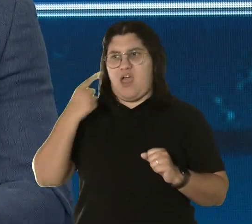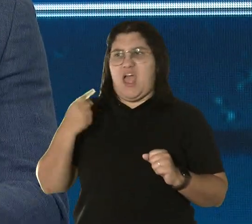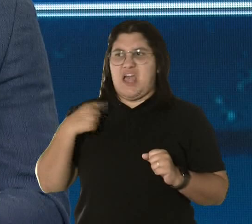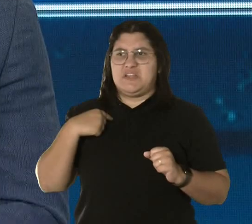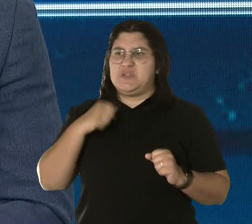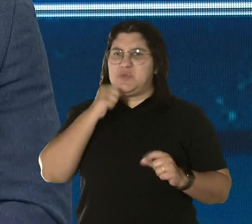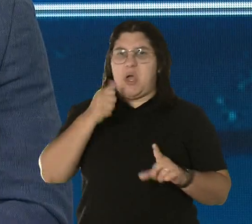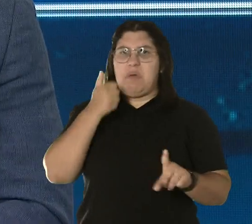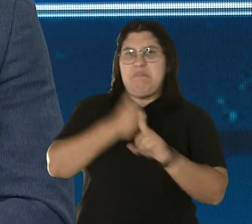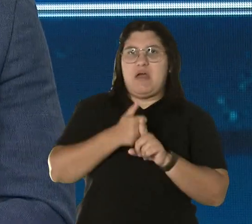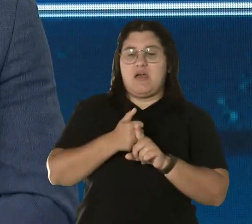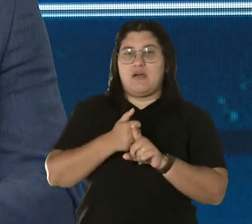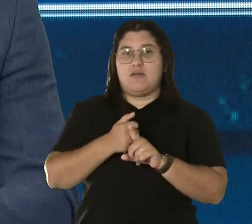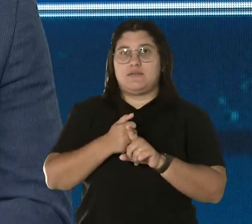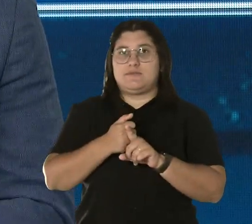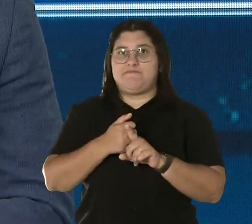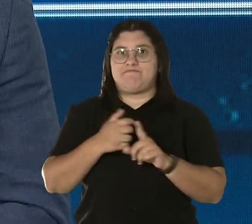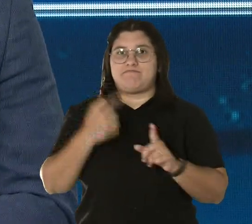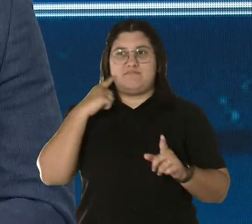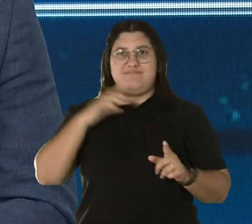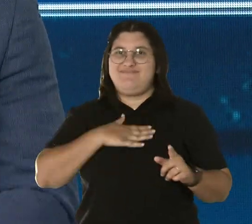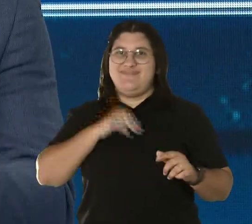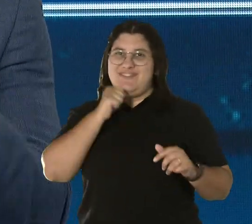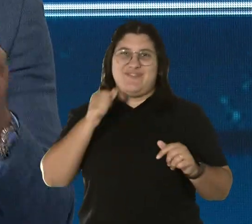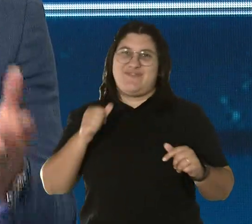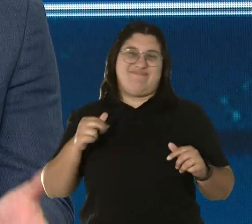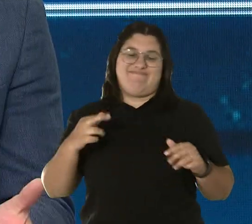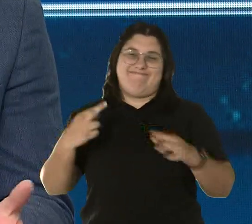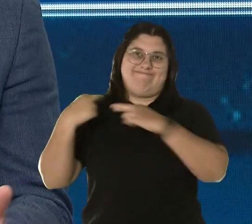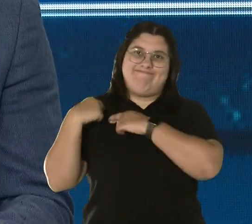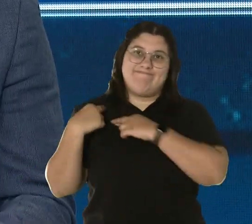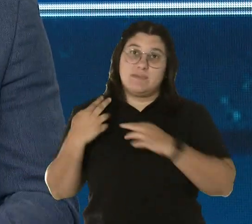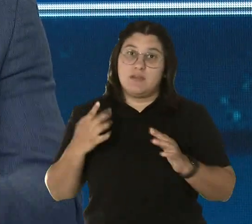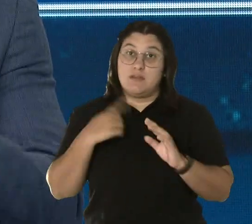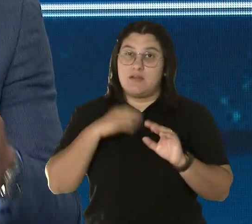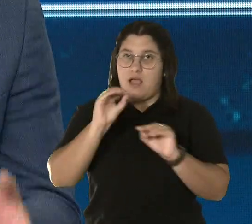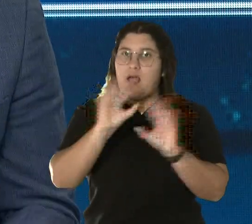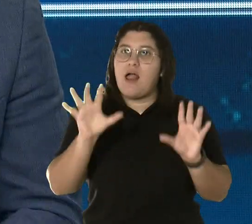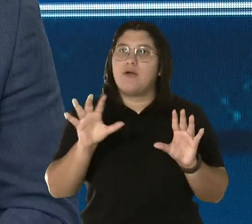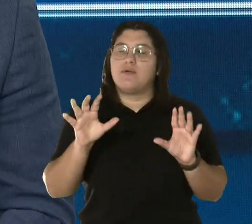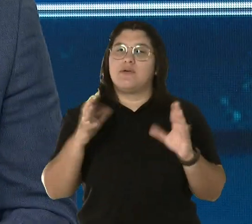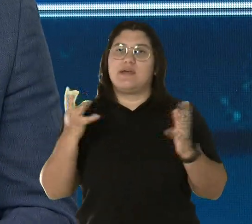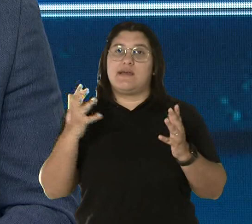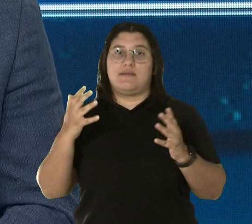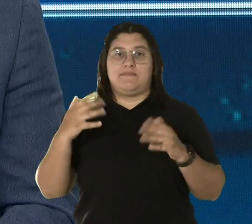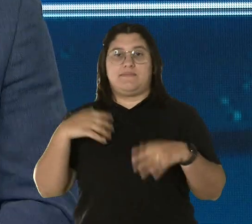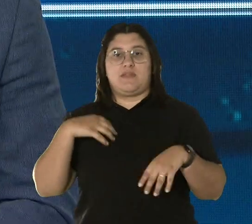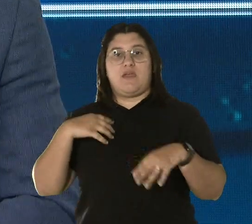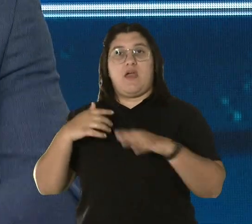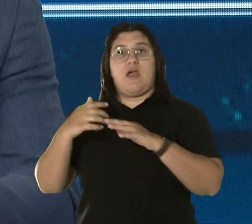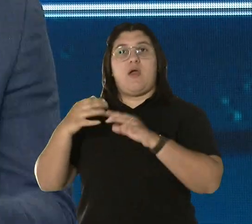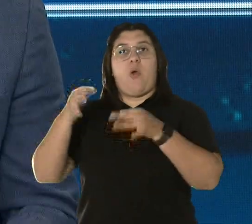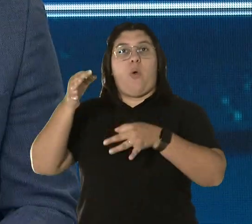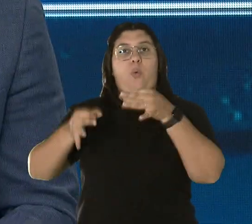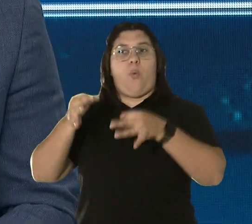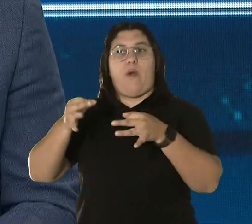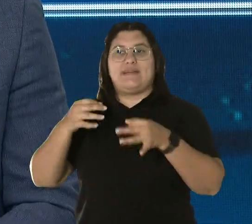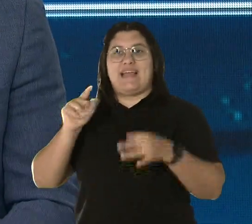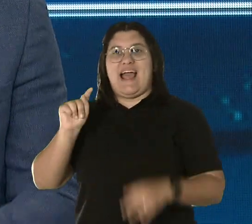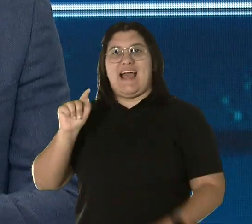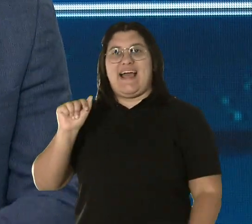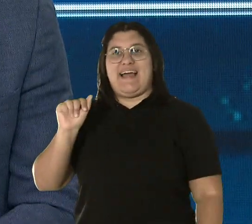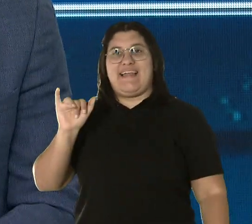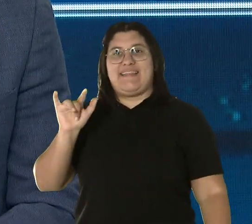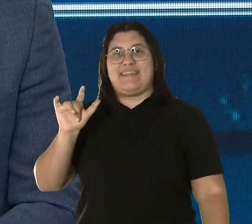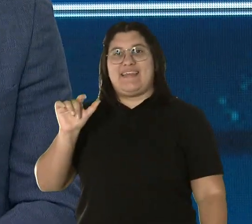bien irresponsable, porque se ve que no hicieron análisis. Y que quede claro, la jueza Taylor Swain no fue quien paró esto,